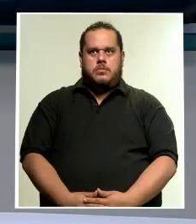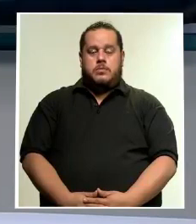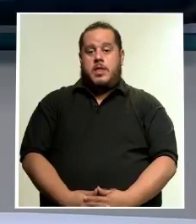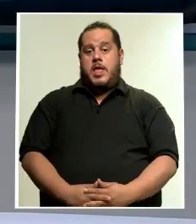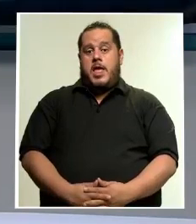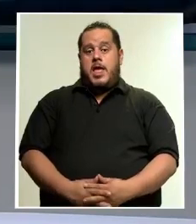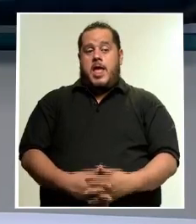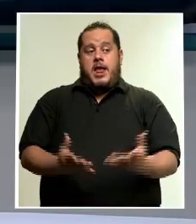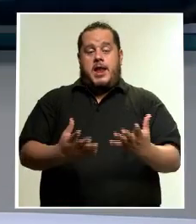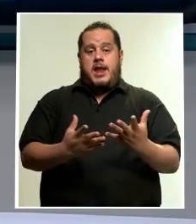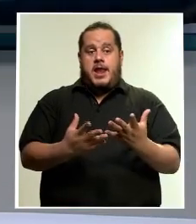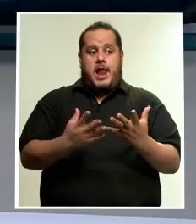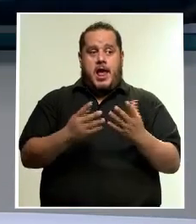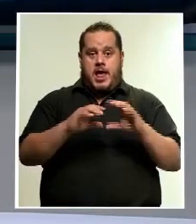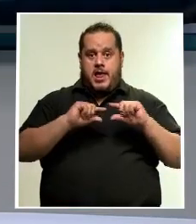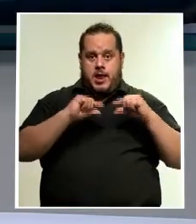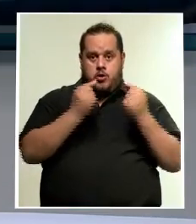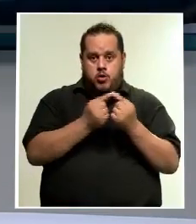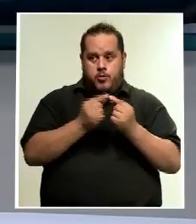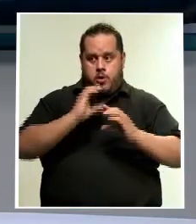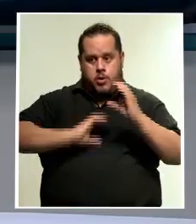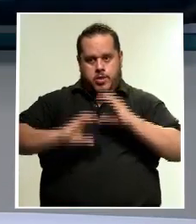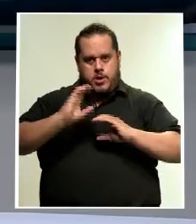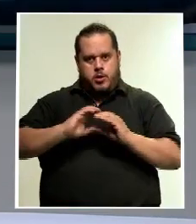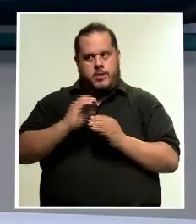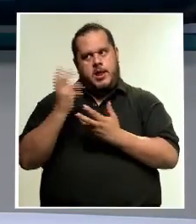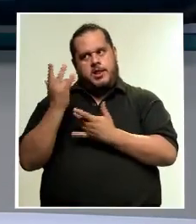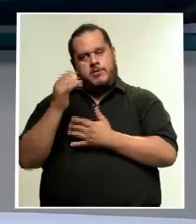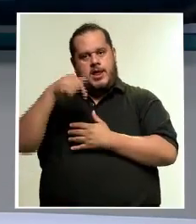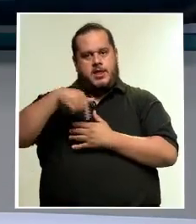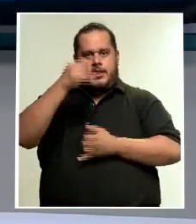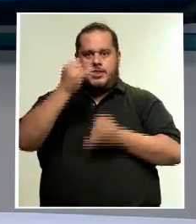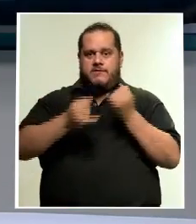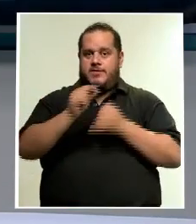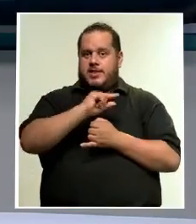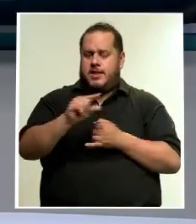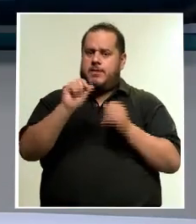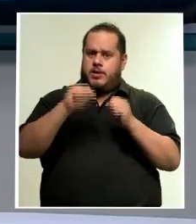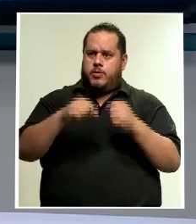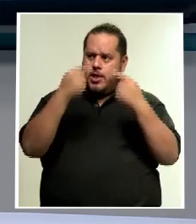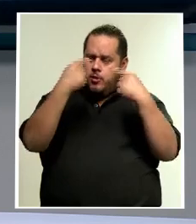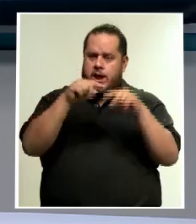La Cámara de Comercio mantiene la esperanza de que este fin de semana se puedan lograr